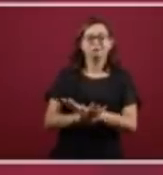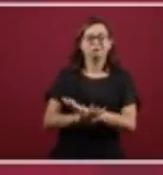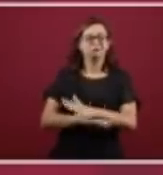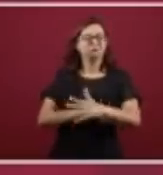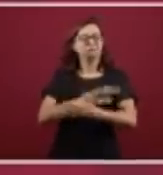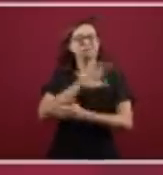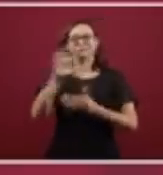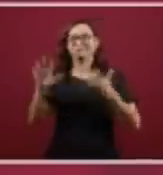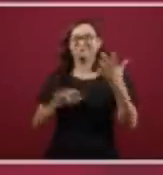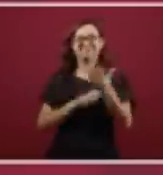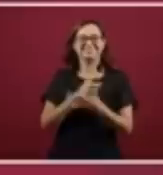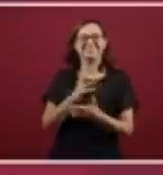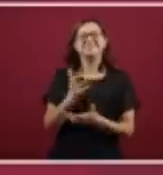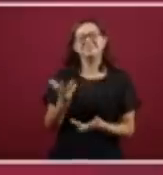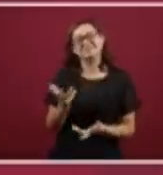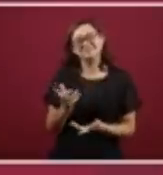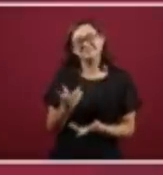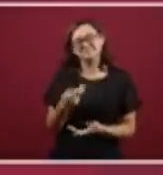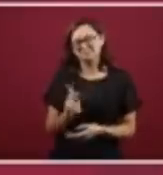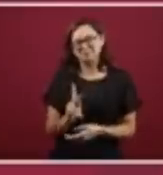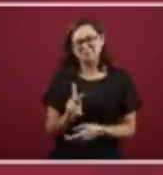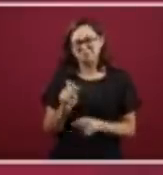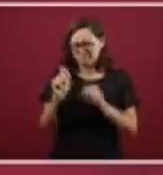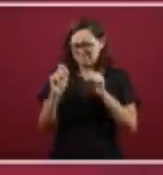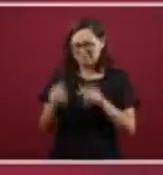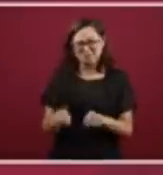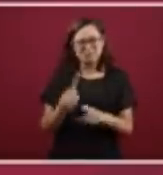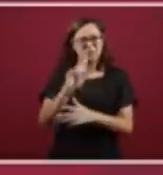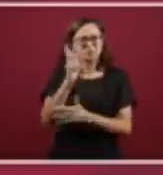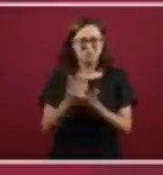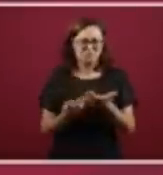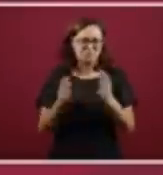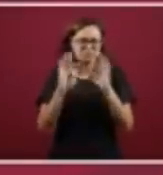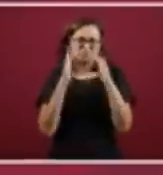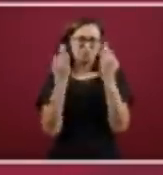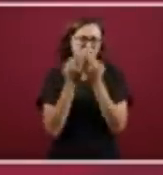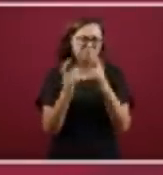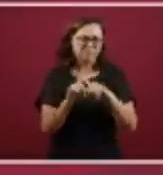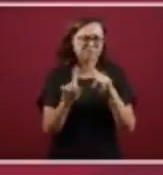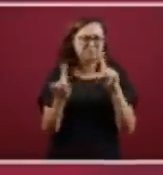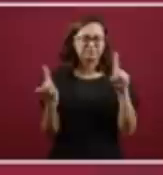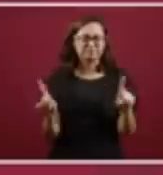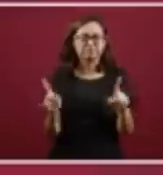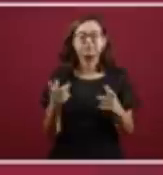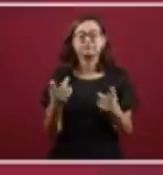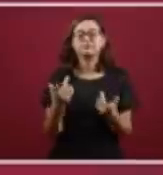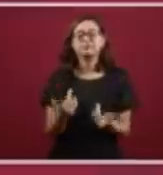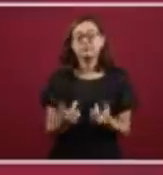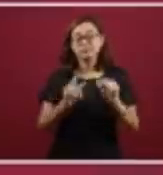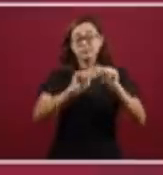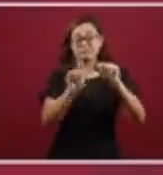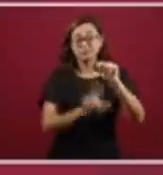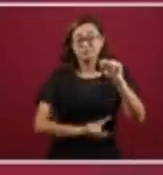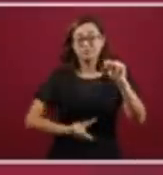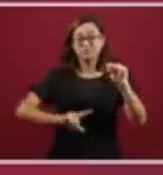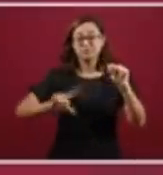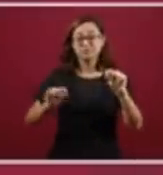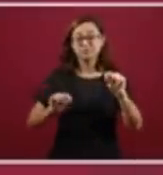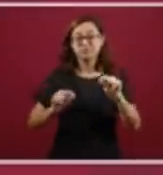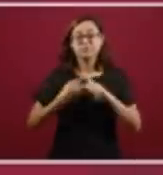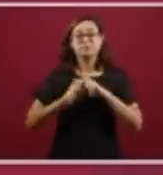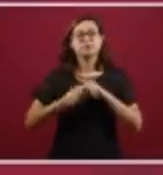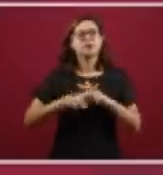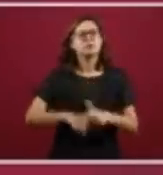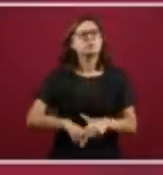En el caso de la ciudad, en el caso del resto del país, se empezó a aplicar hace